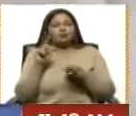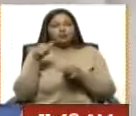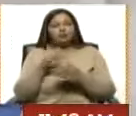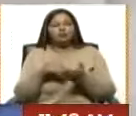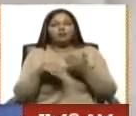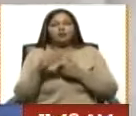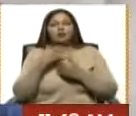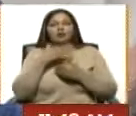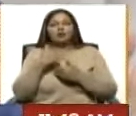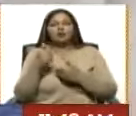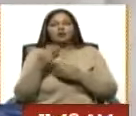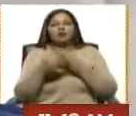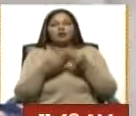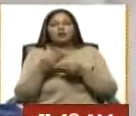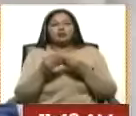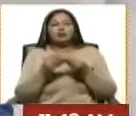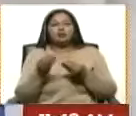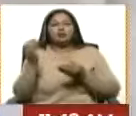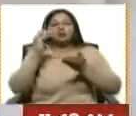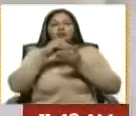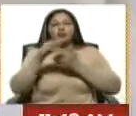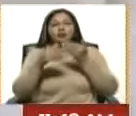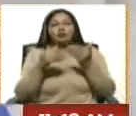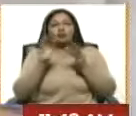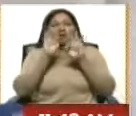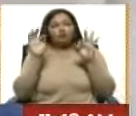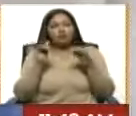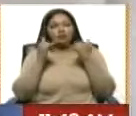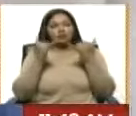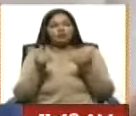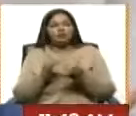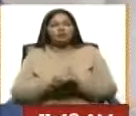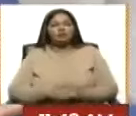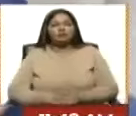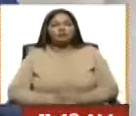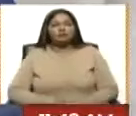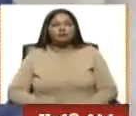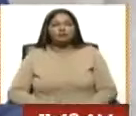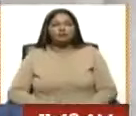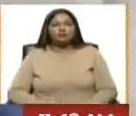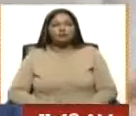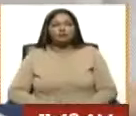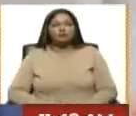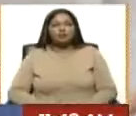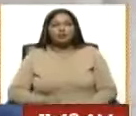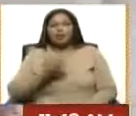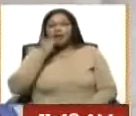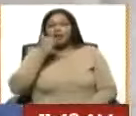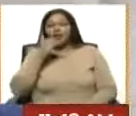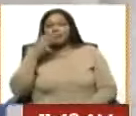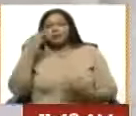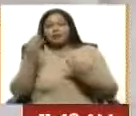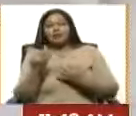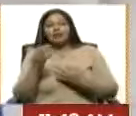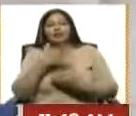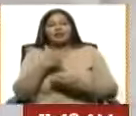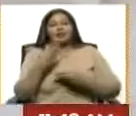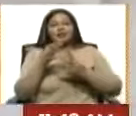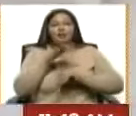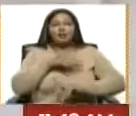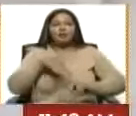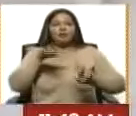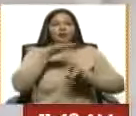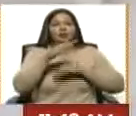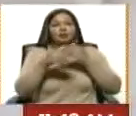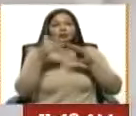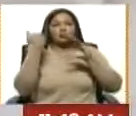querer quizás montar una operación mediática de algo que realmente no ellos creen, pero no es, pero simplemente quieren manipular y